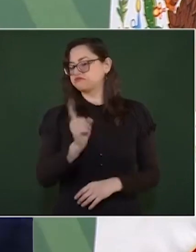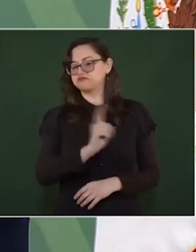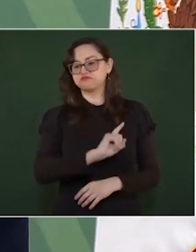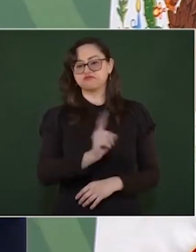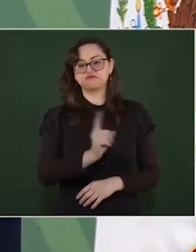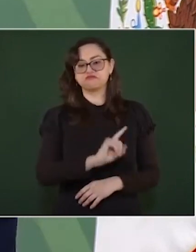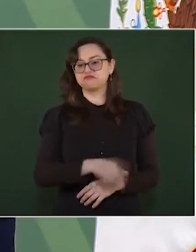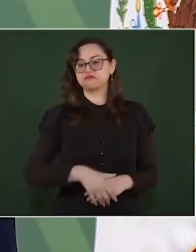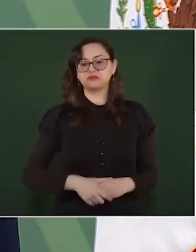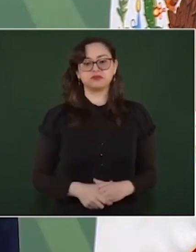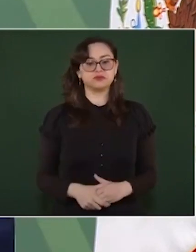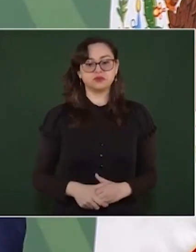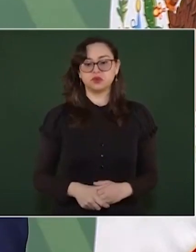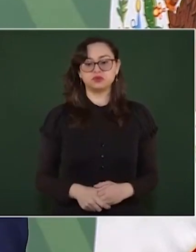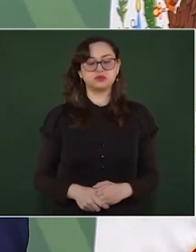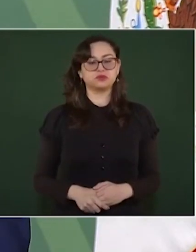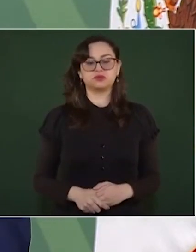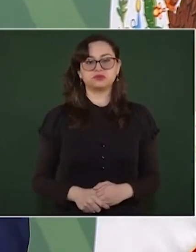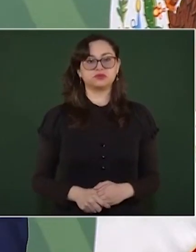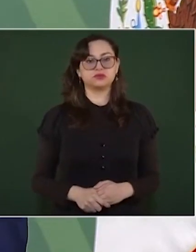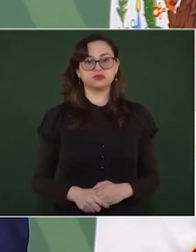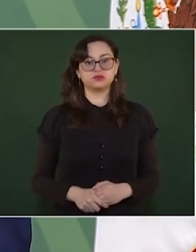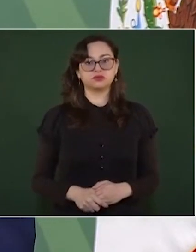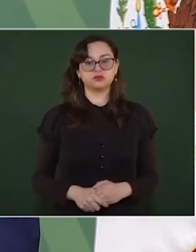se defendían ante los agravios